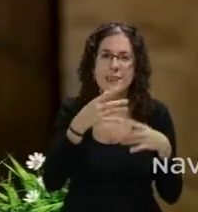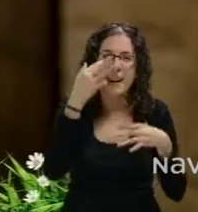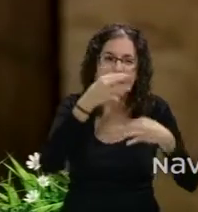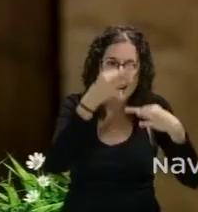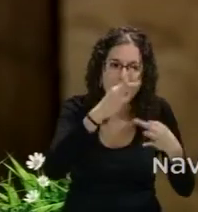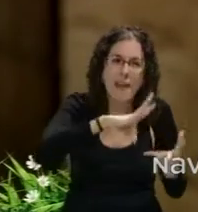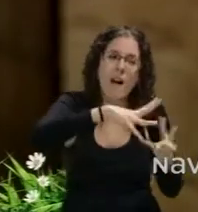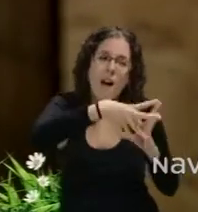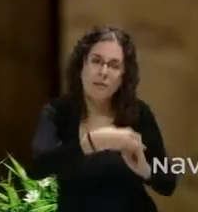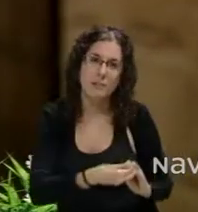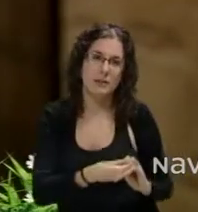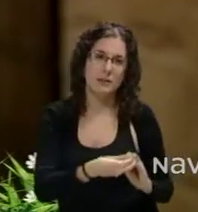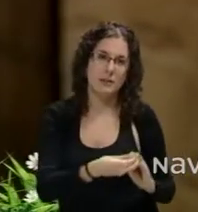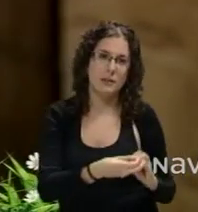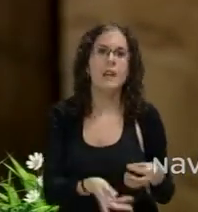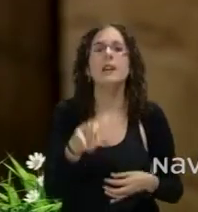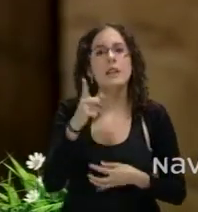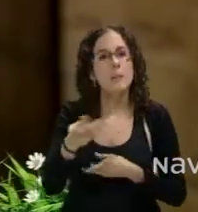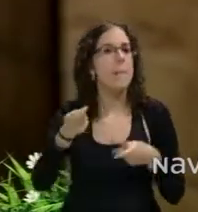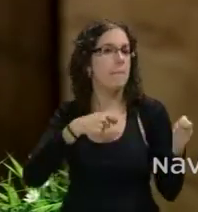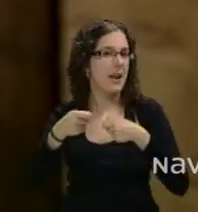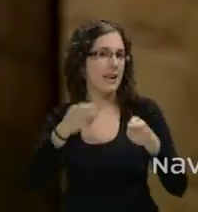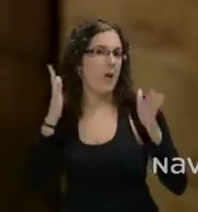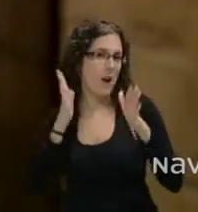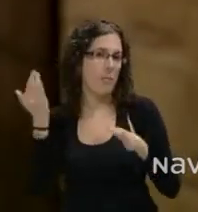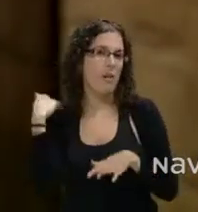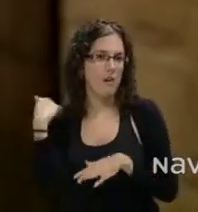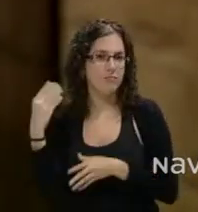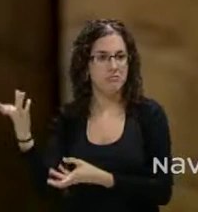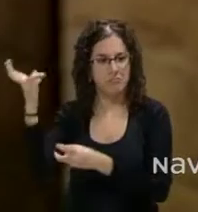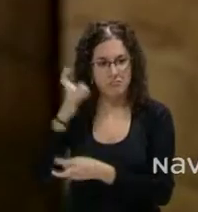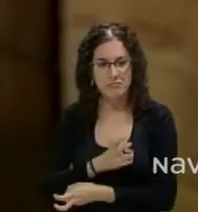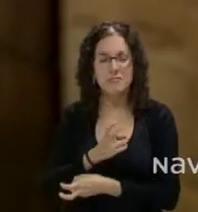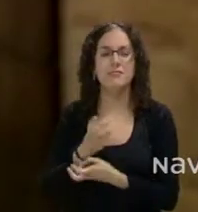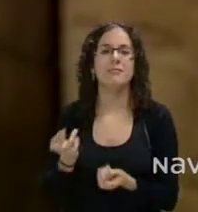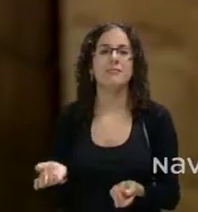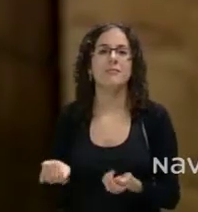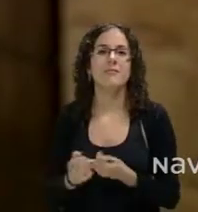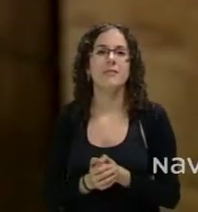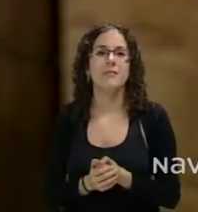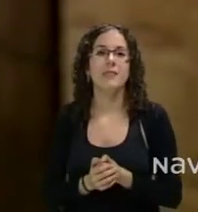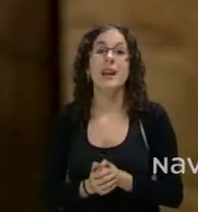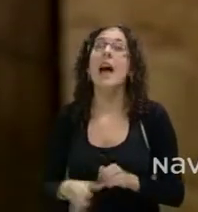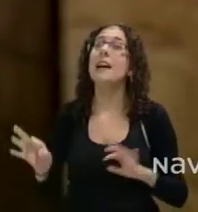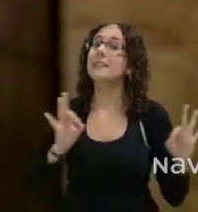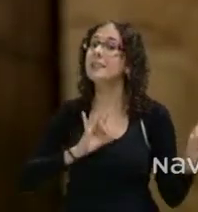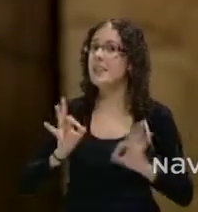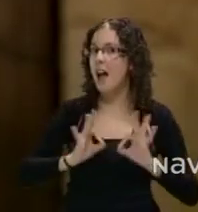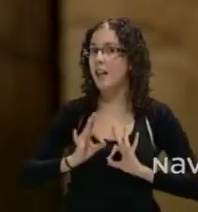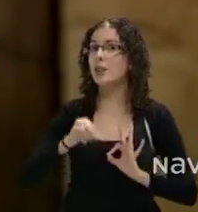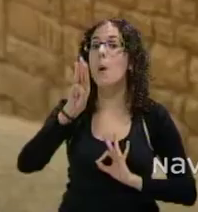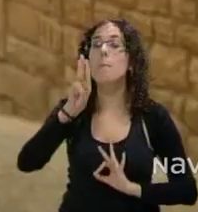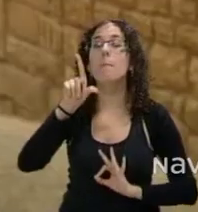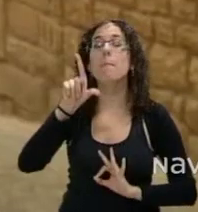Por supuesto traemos también mercado de la época, resalta muchísimo el teatro de Plauto que